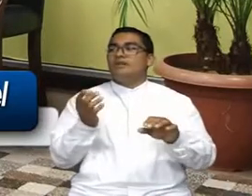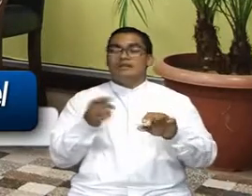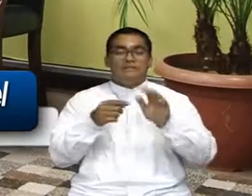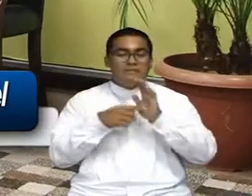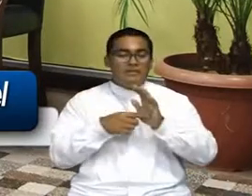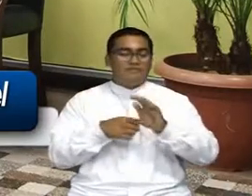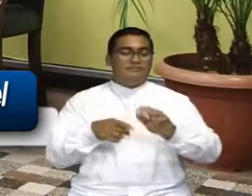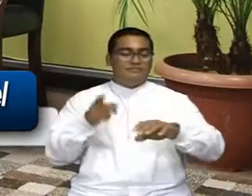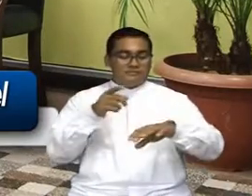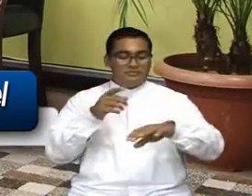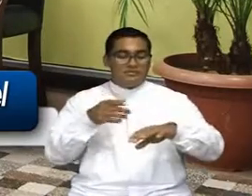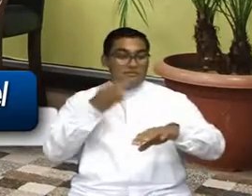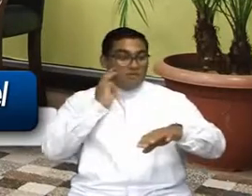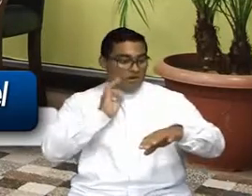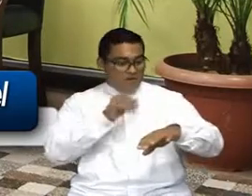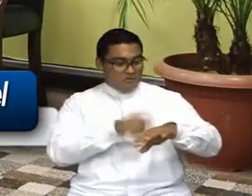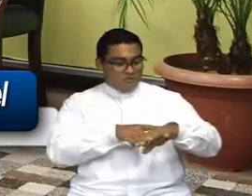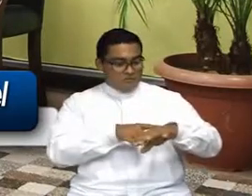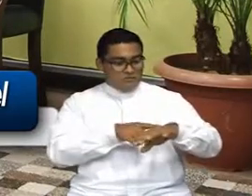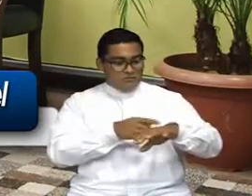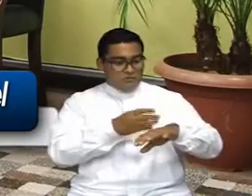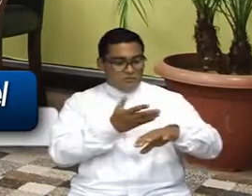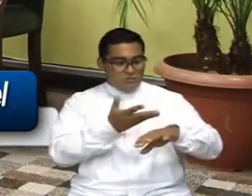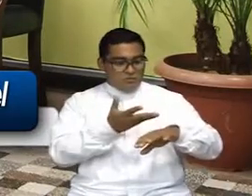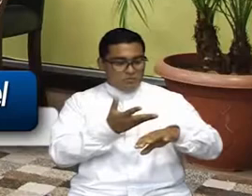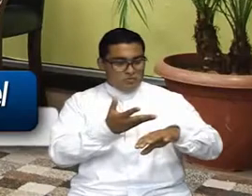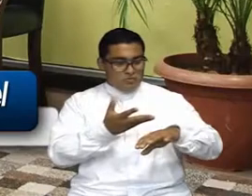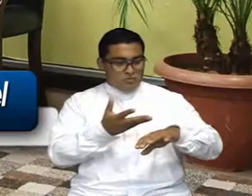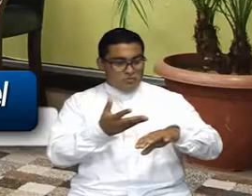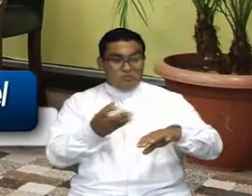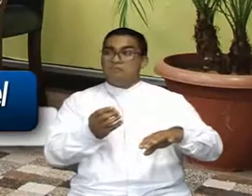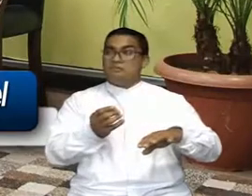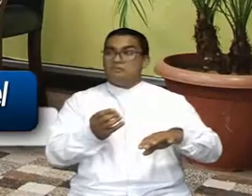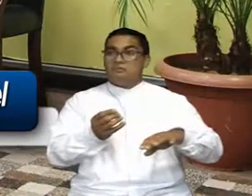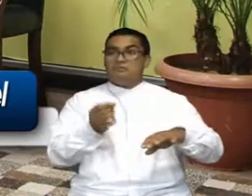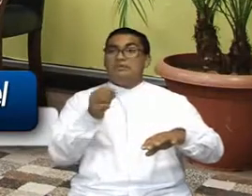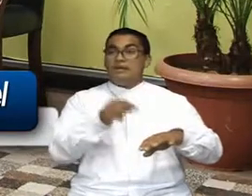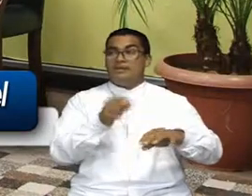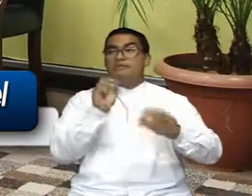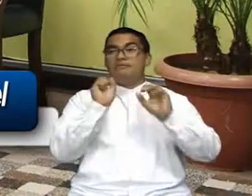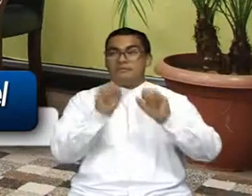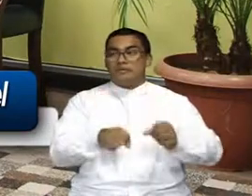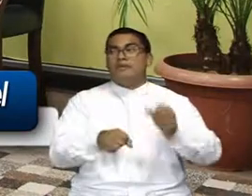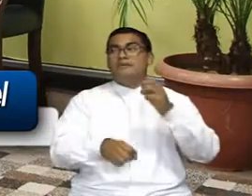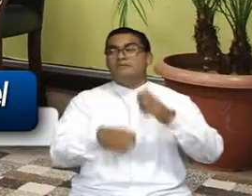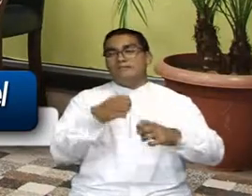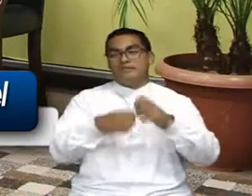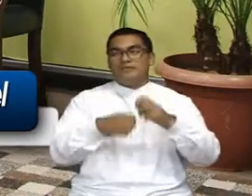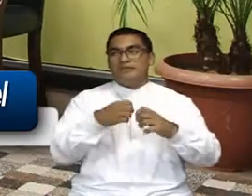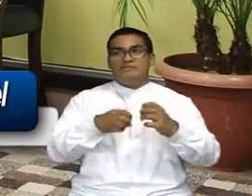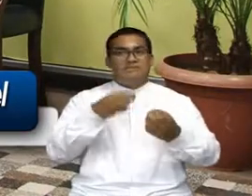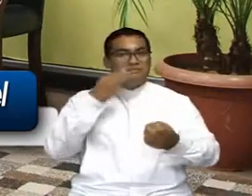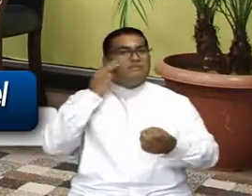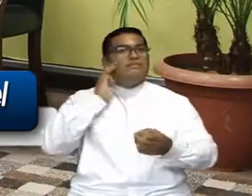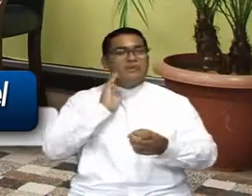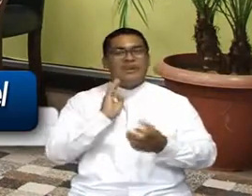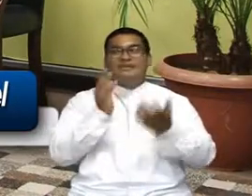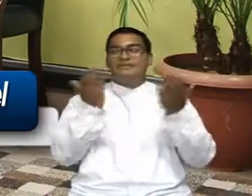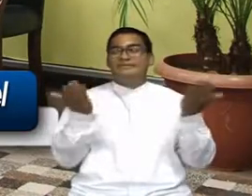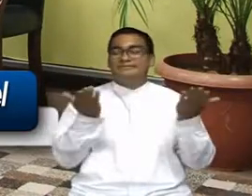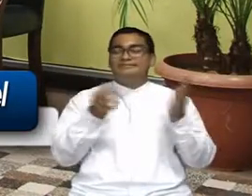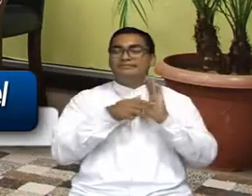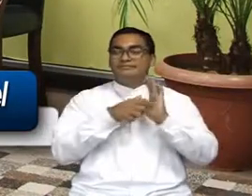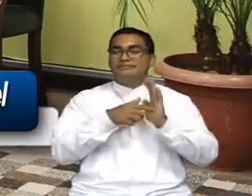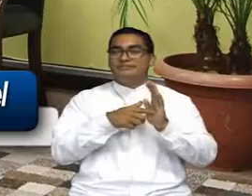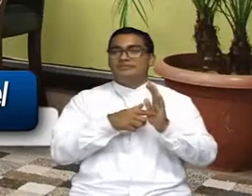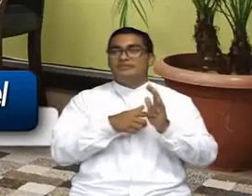de coagulación nosotros los encontramos prolongados, eso también es una causa de que nos estén apareciendo morados en la piel. Claro que todas